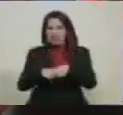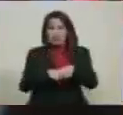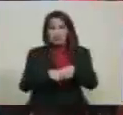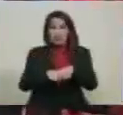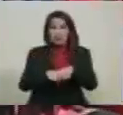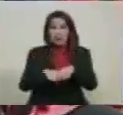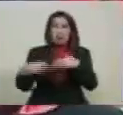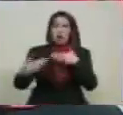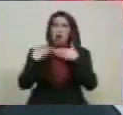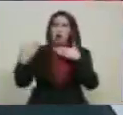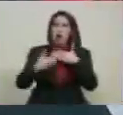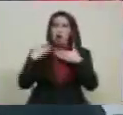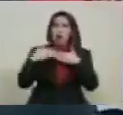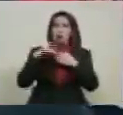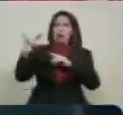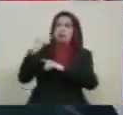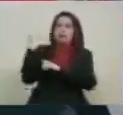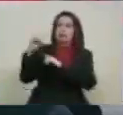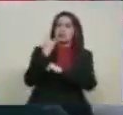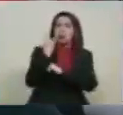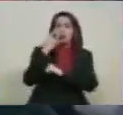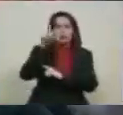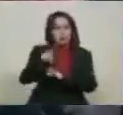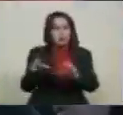y de algunas traiciones